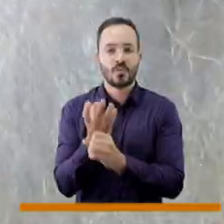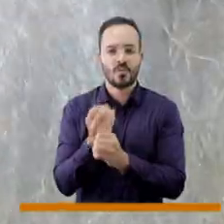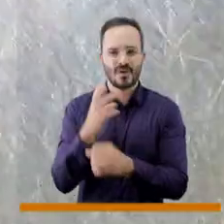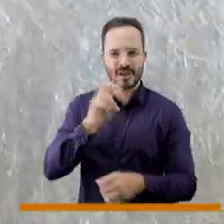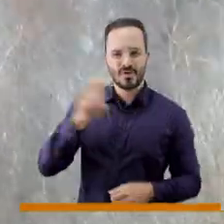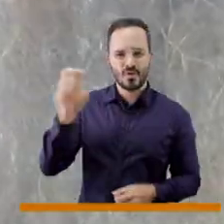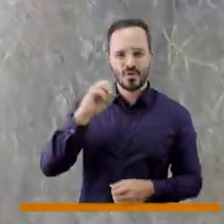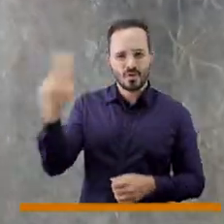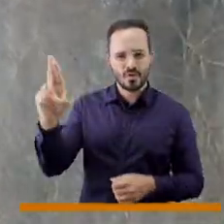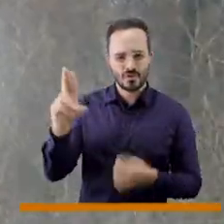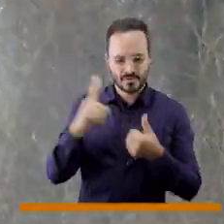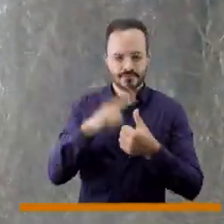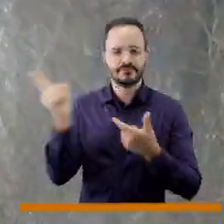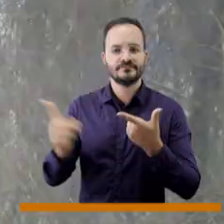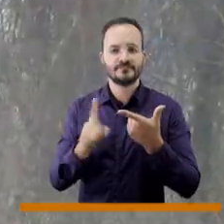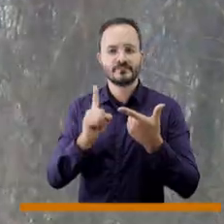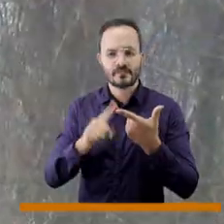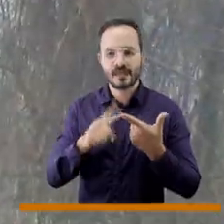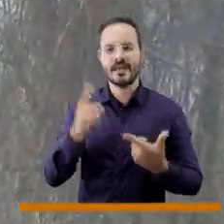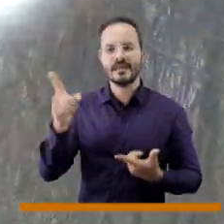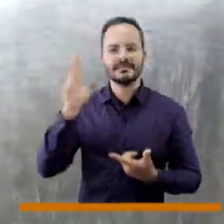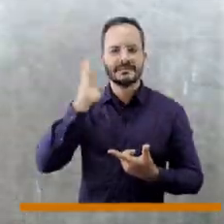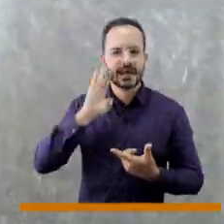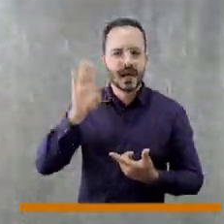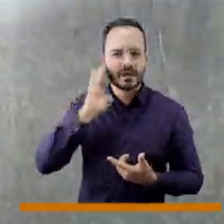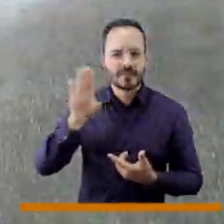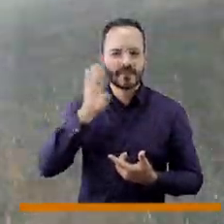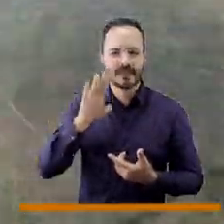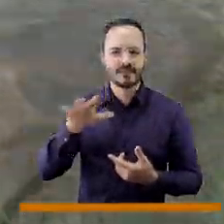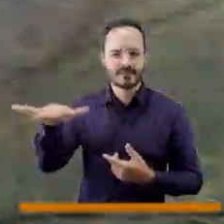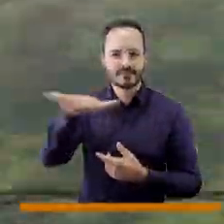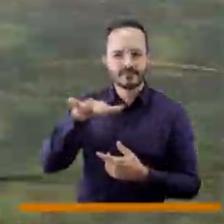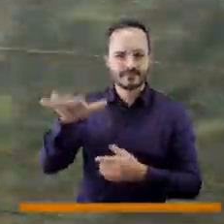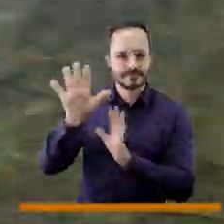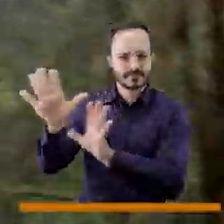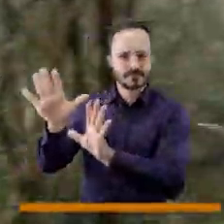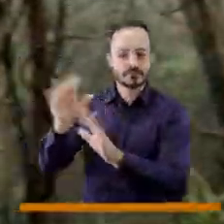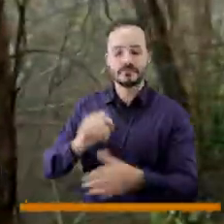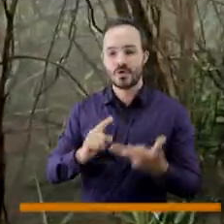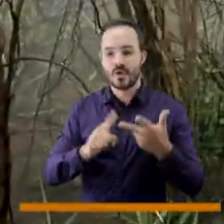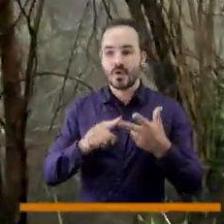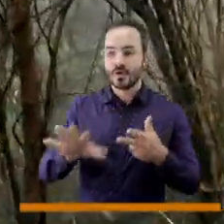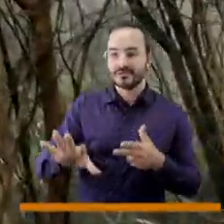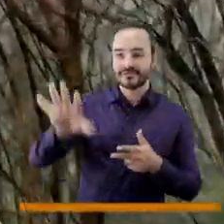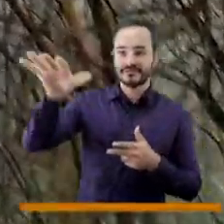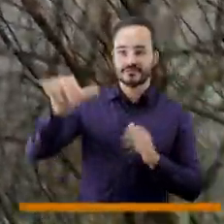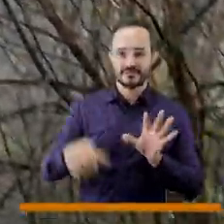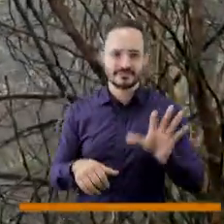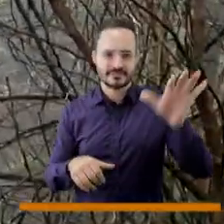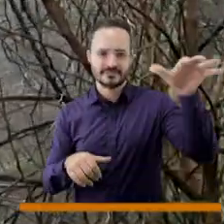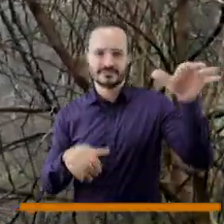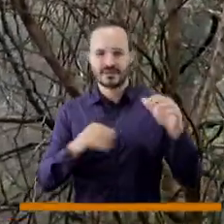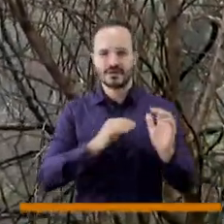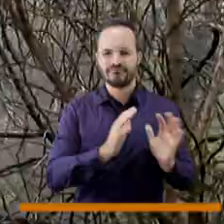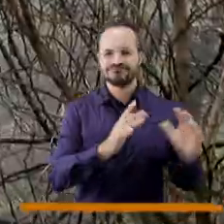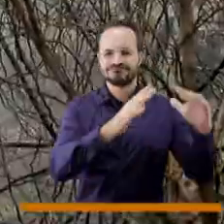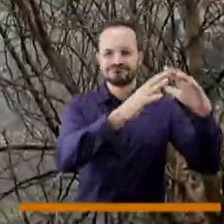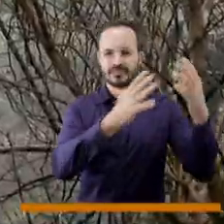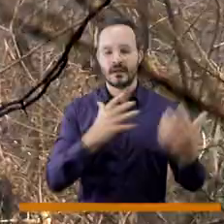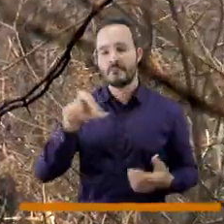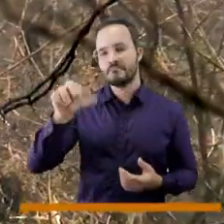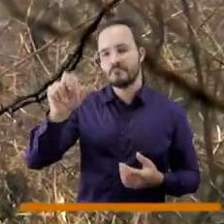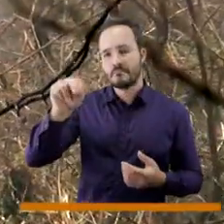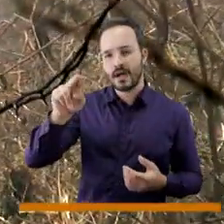es la comuna nororiental, el sector de San Javier, los cerros también tienen una